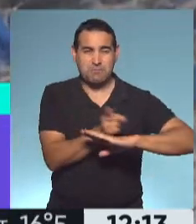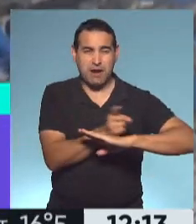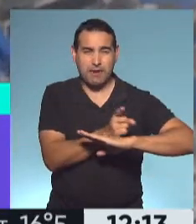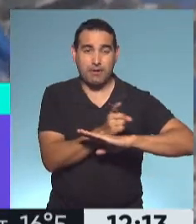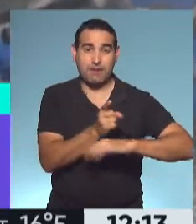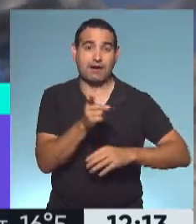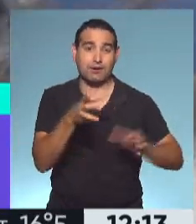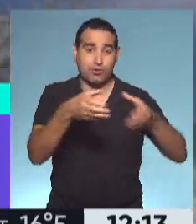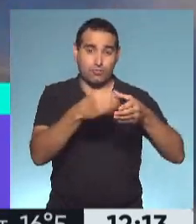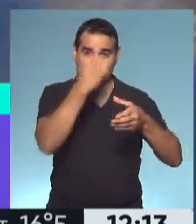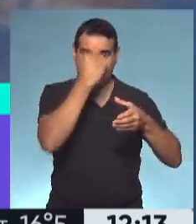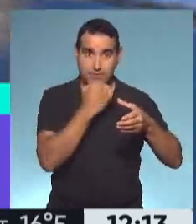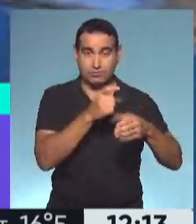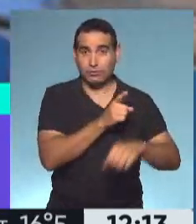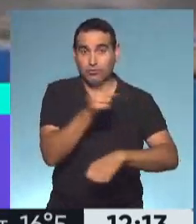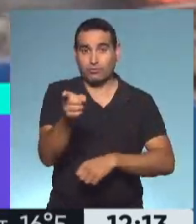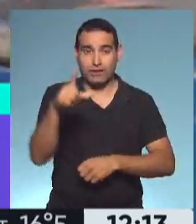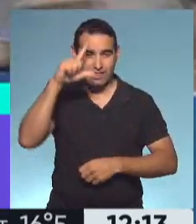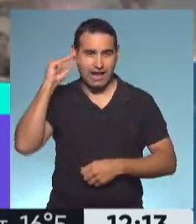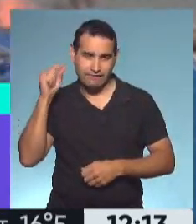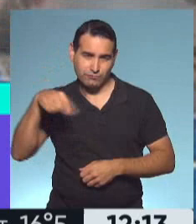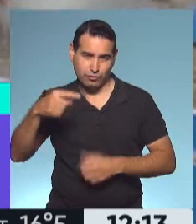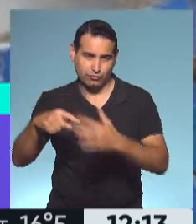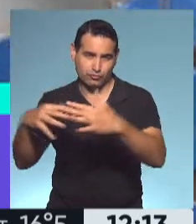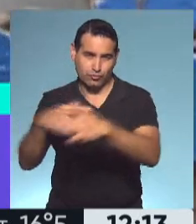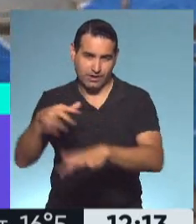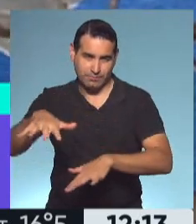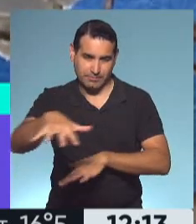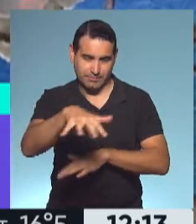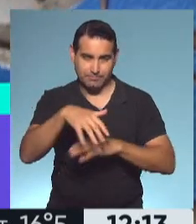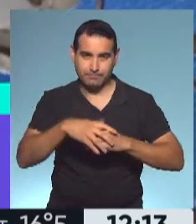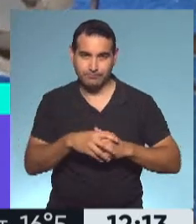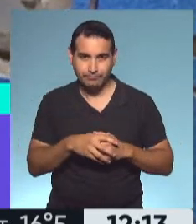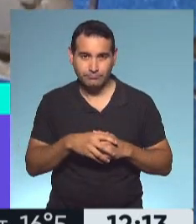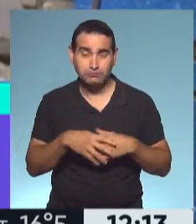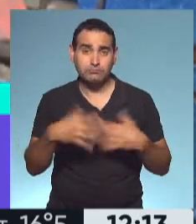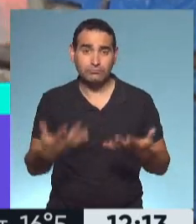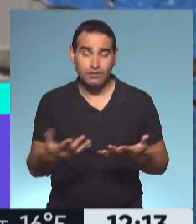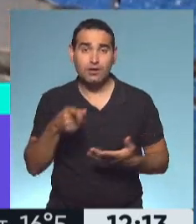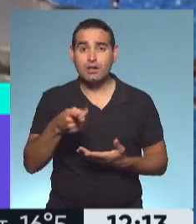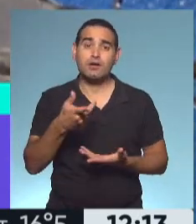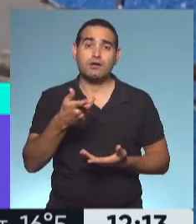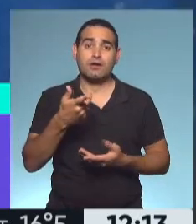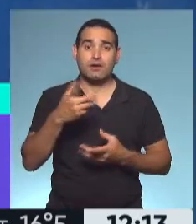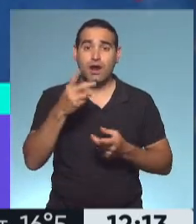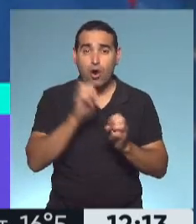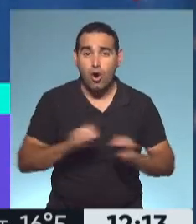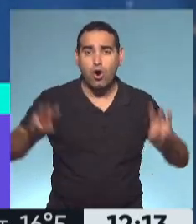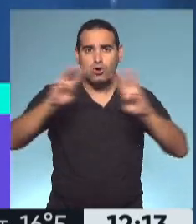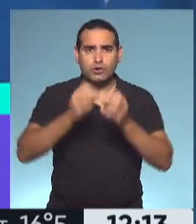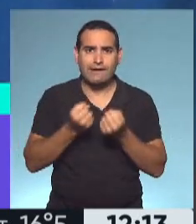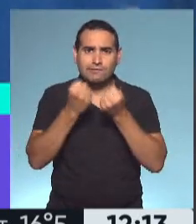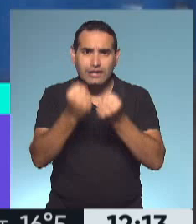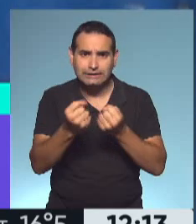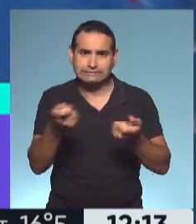Hamas contra Ashkelon, Tel Aviv y otras ciudades. Pese a los esfuerzos diplomáticos de Naciones Unidas por lograr